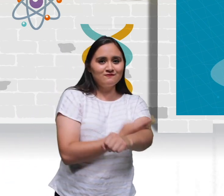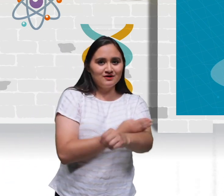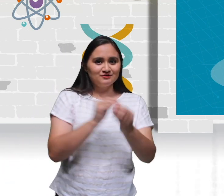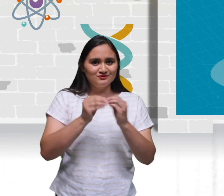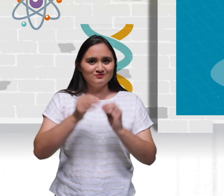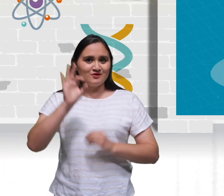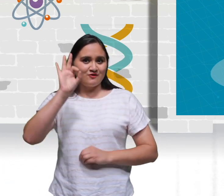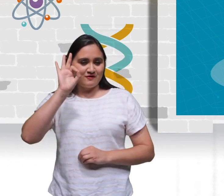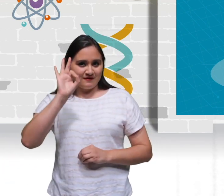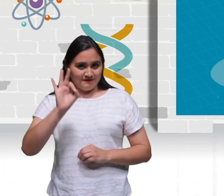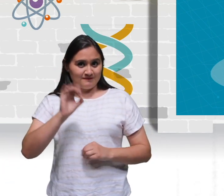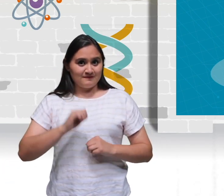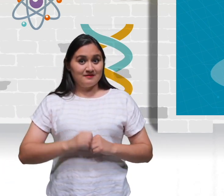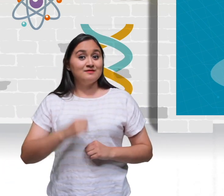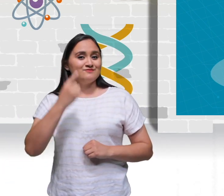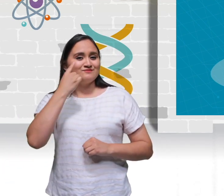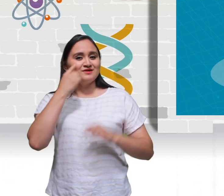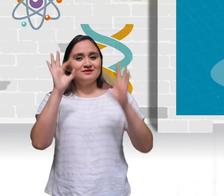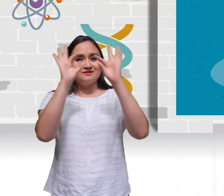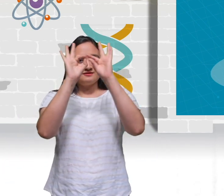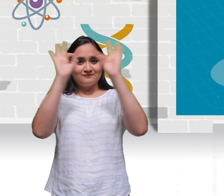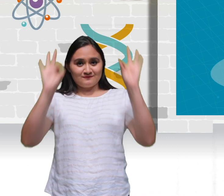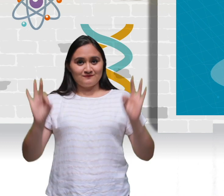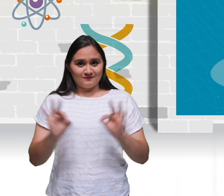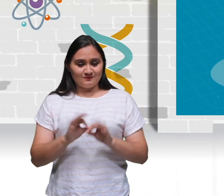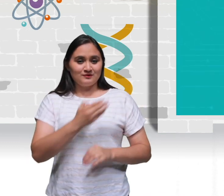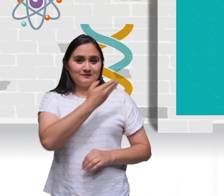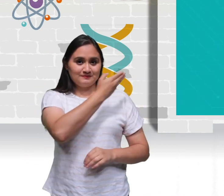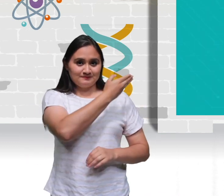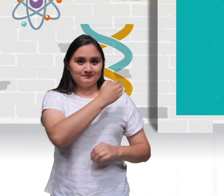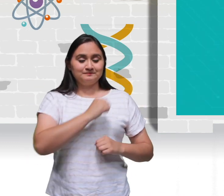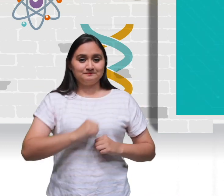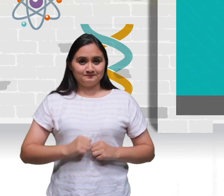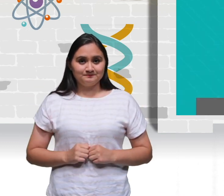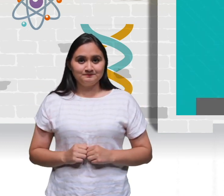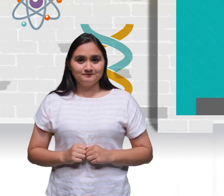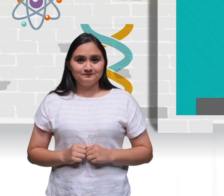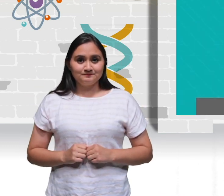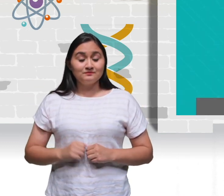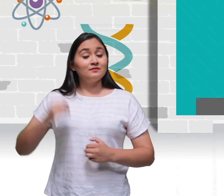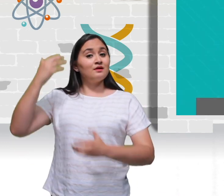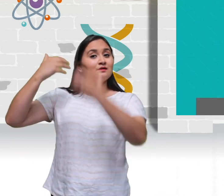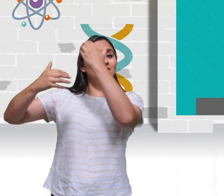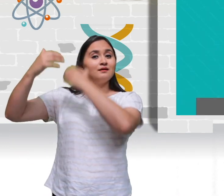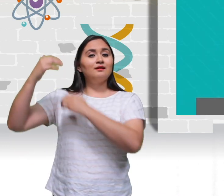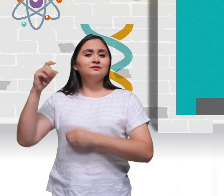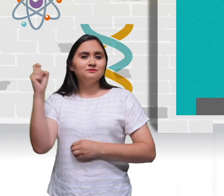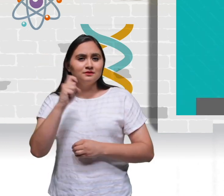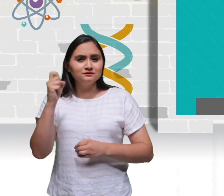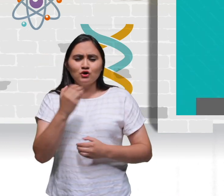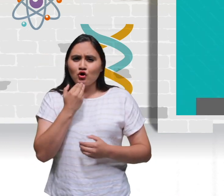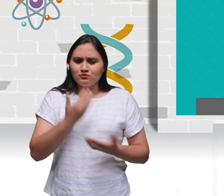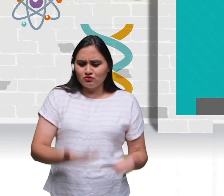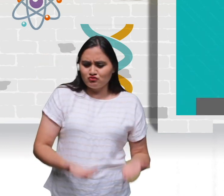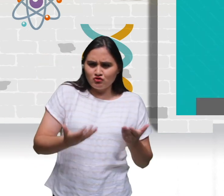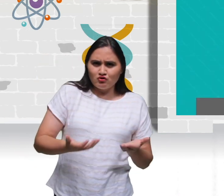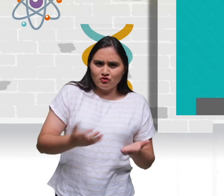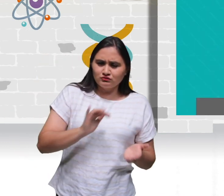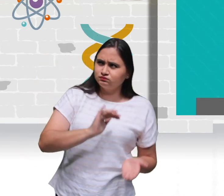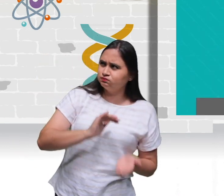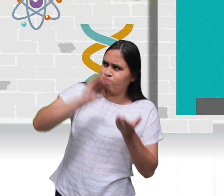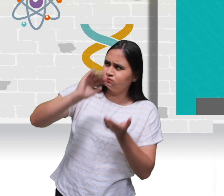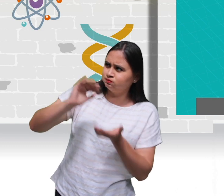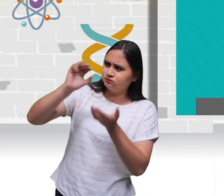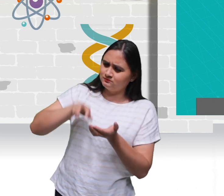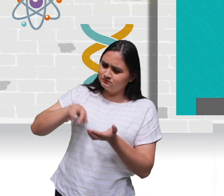que forma un ángulo φ con respecto a la horizontal. En la antigüedad se necesitaban subir cargas pesadas